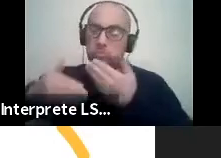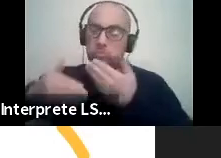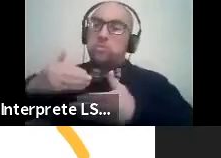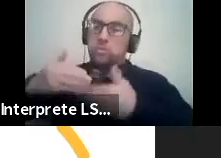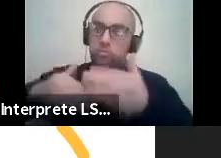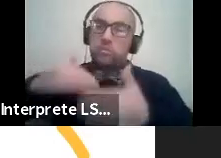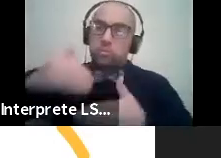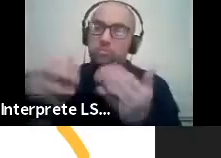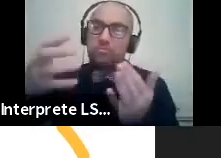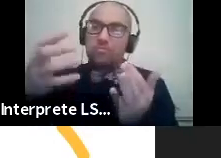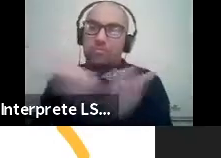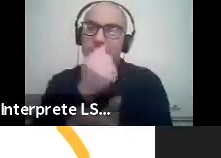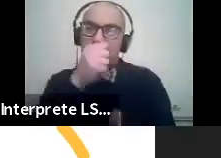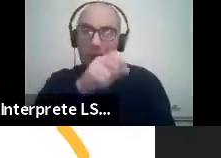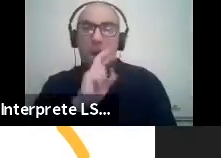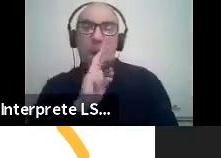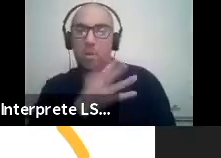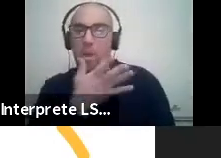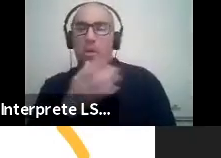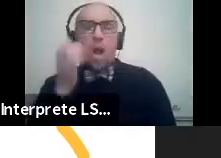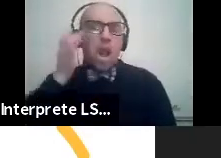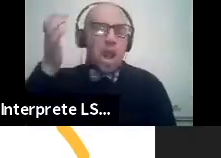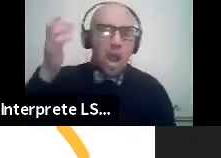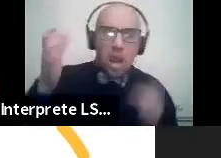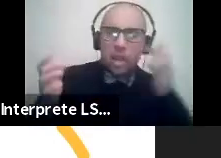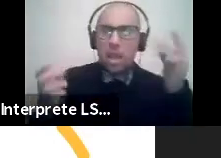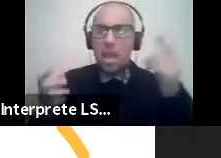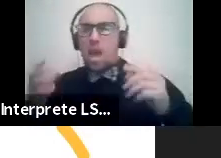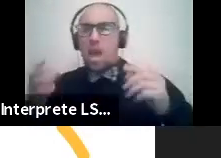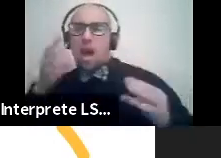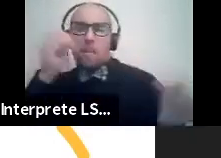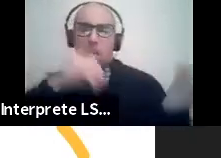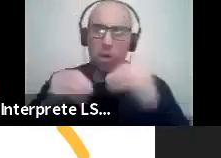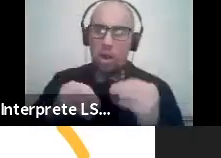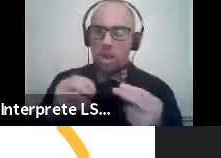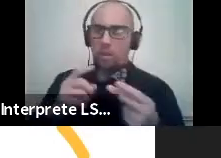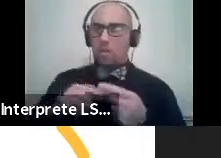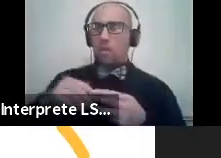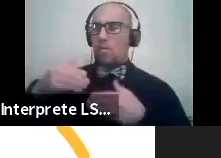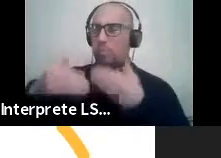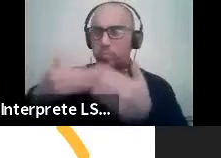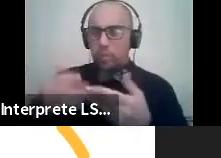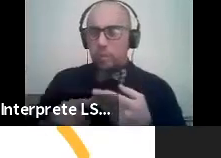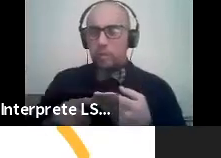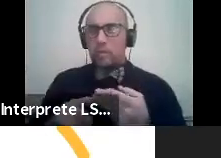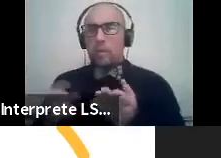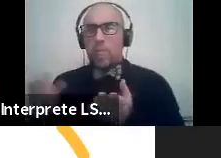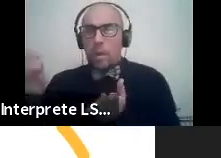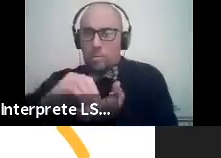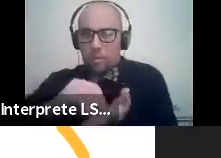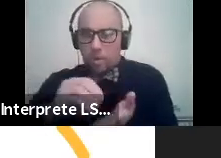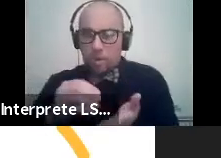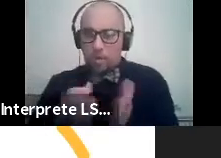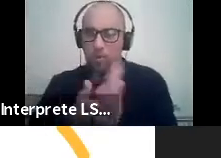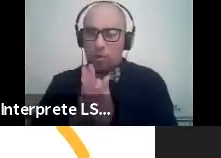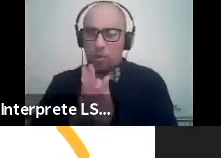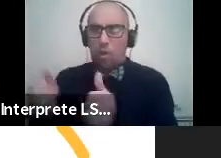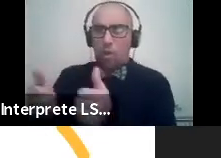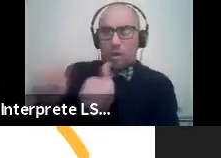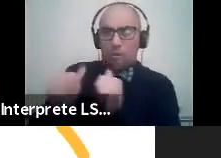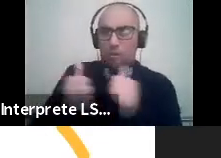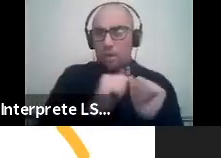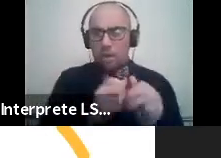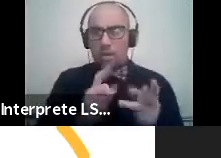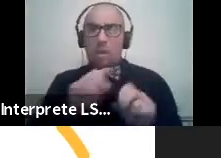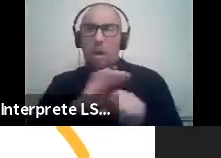al resultado final, las ideas que se fueron agregando, cómo incorporamos todos los desafíos de la